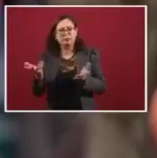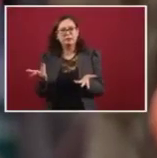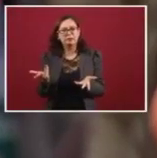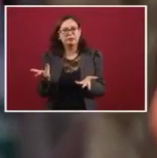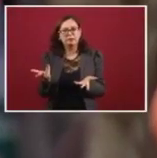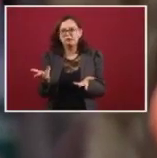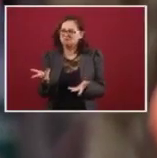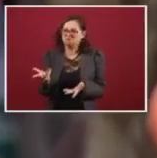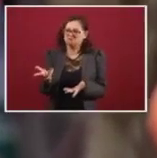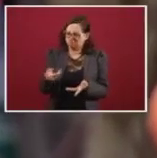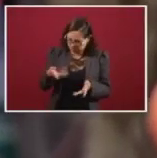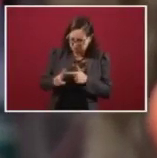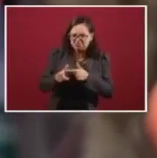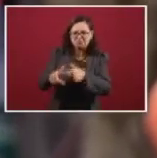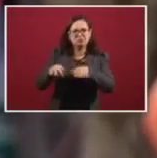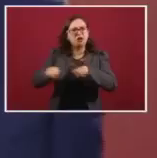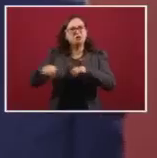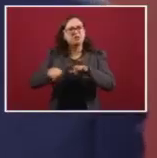además,